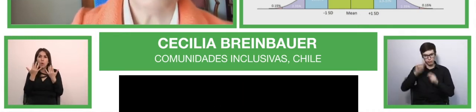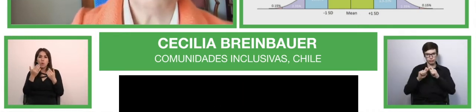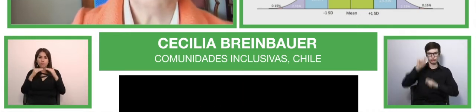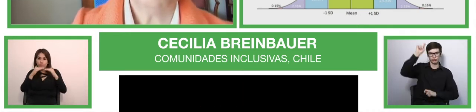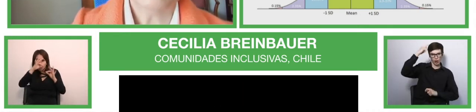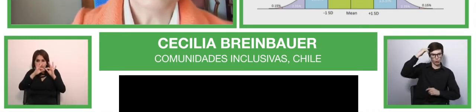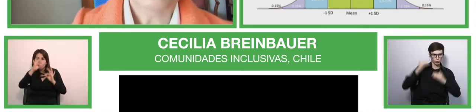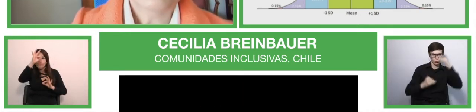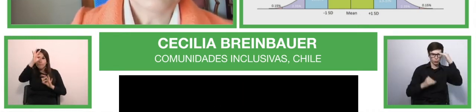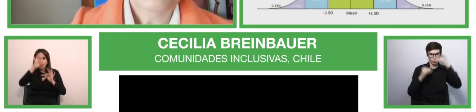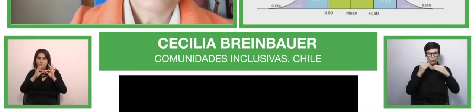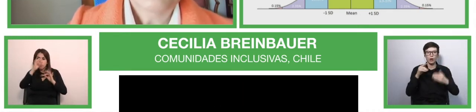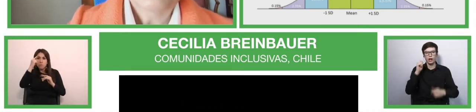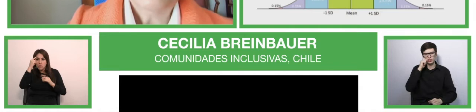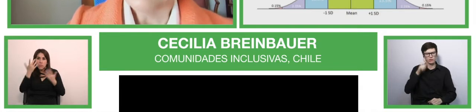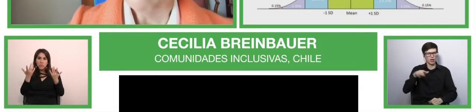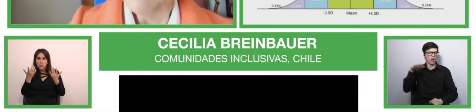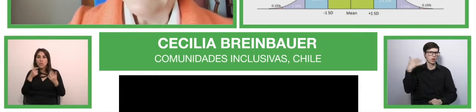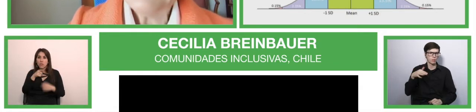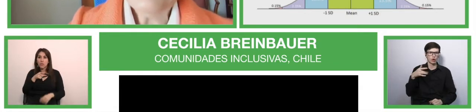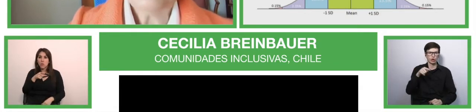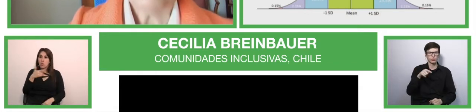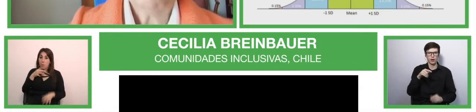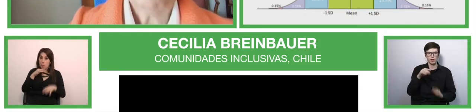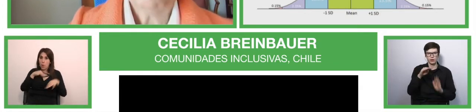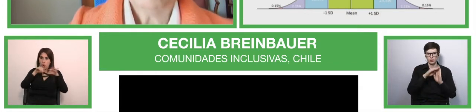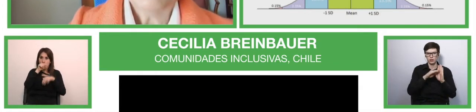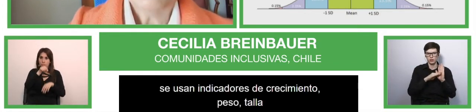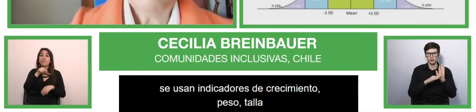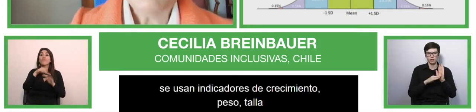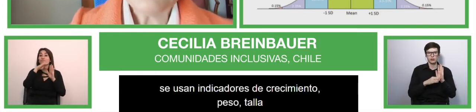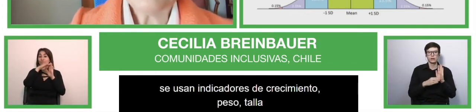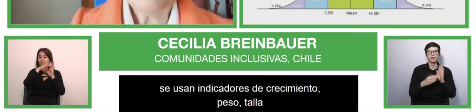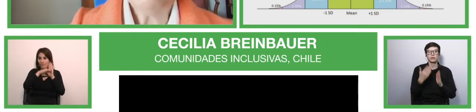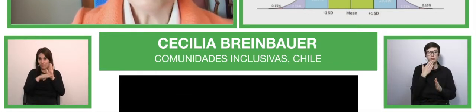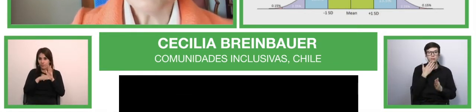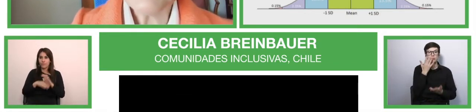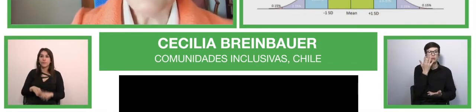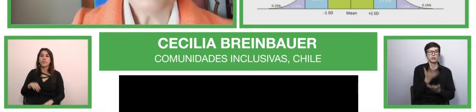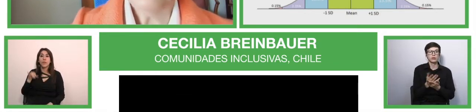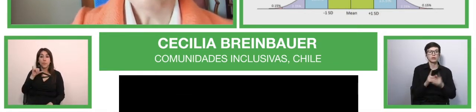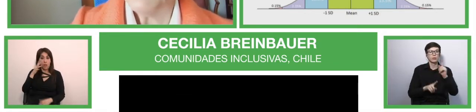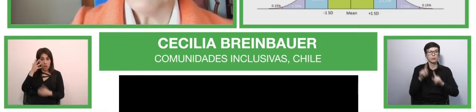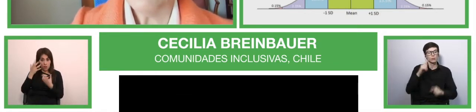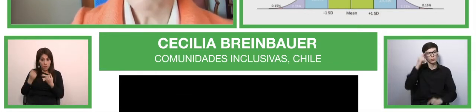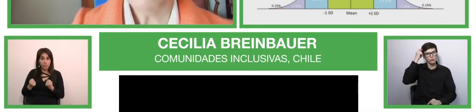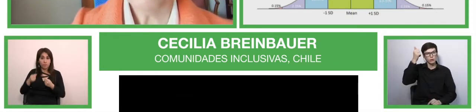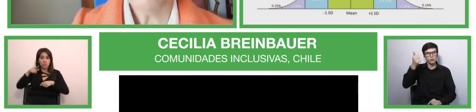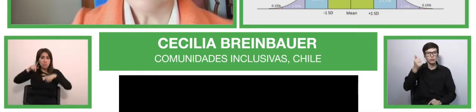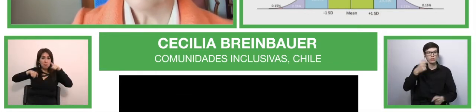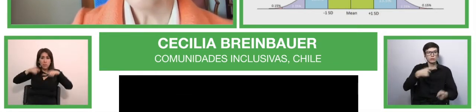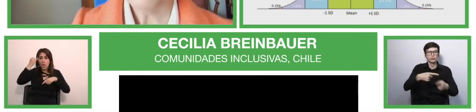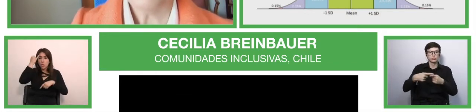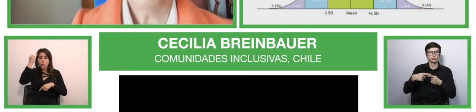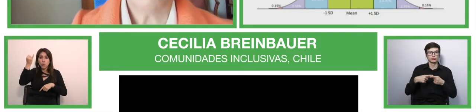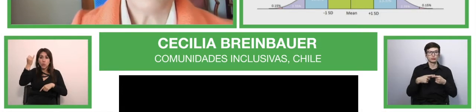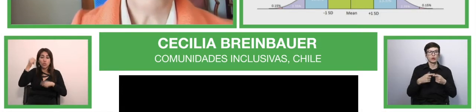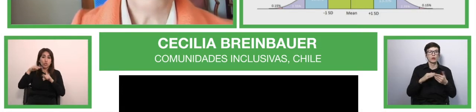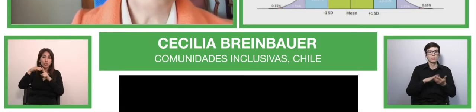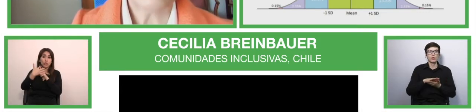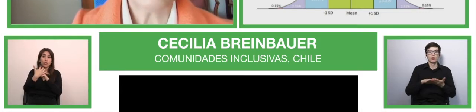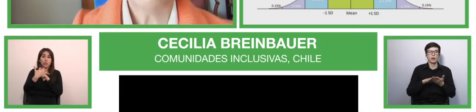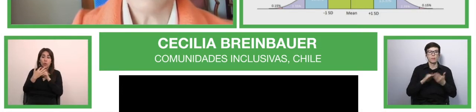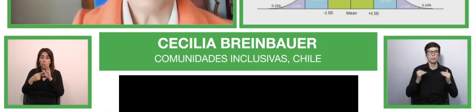importantes también existen expectativas sociales por ejemplo de la altura